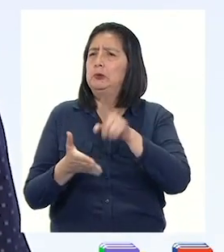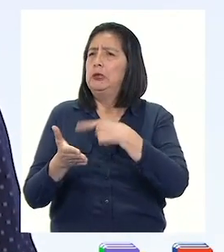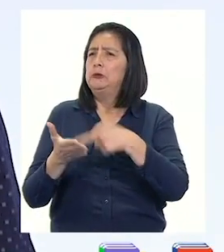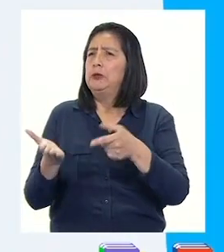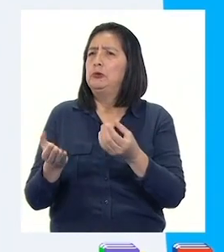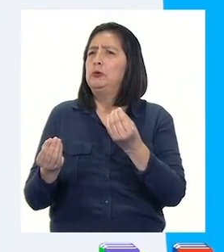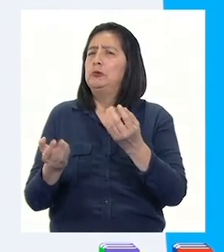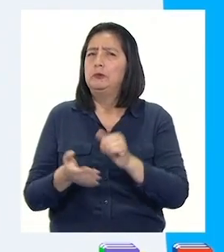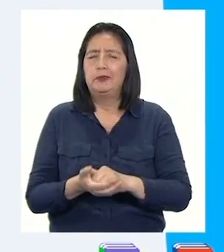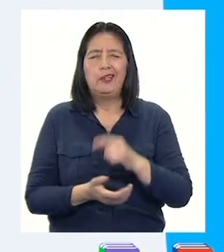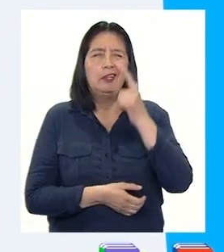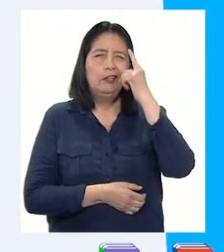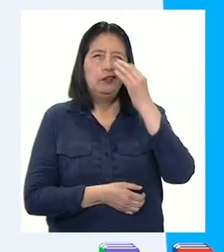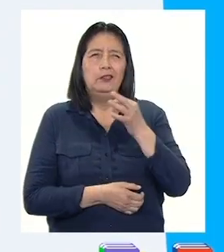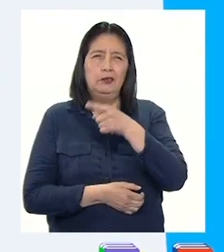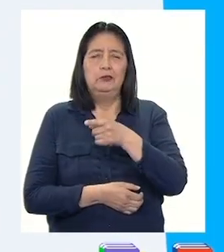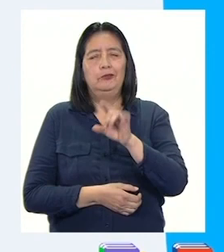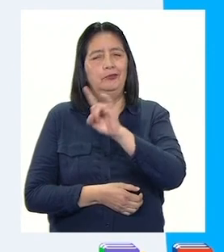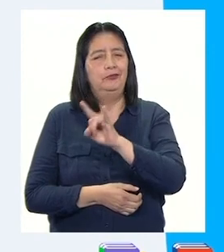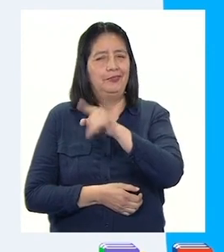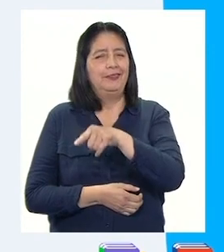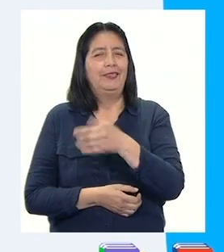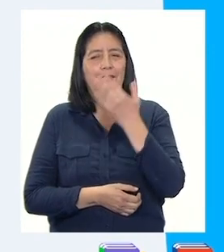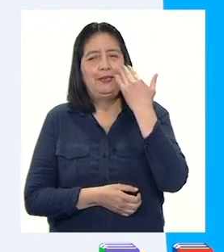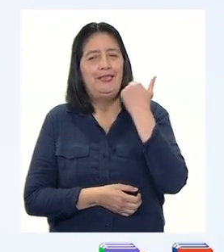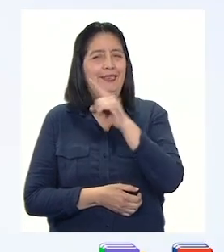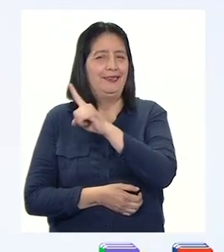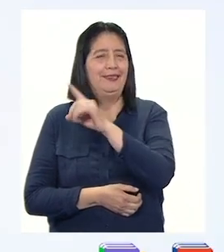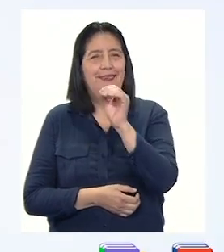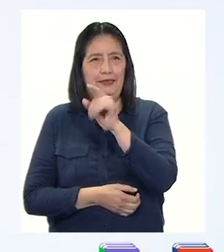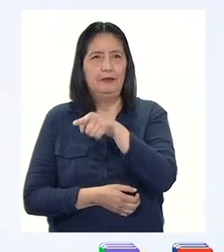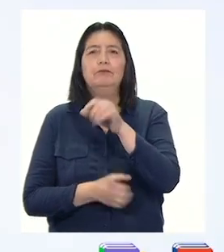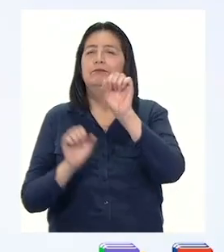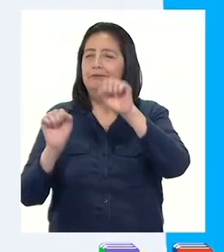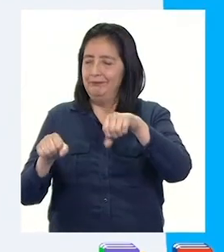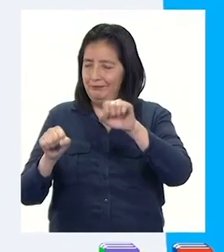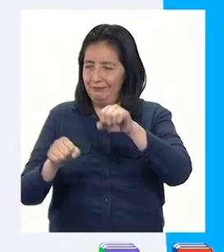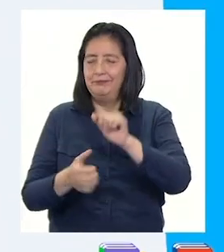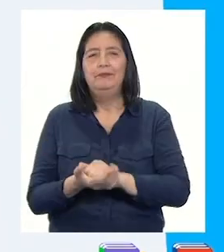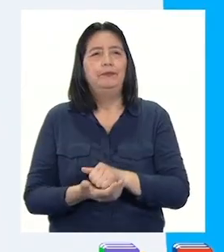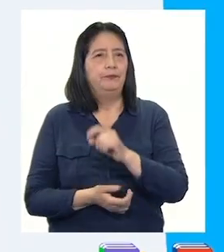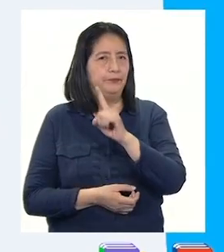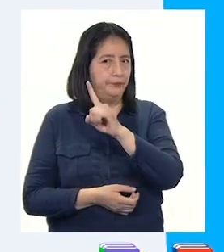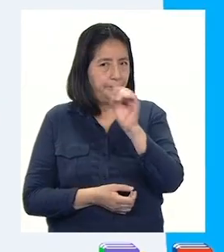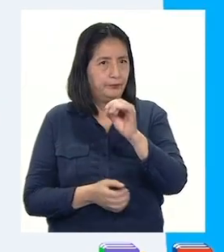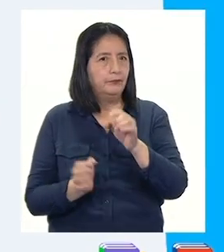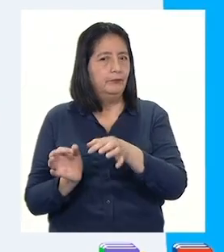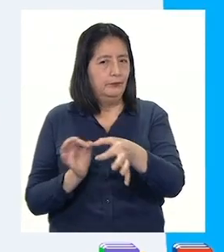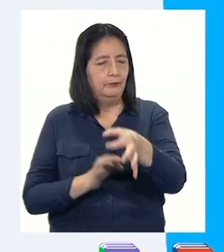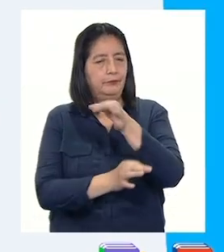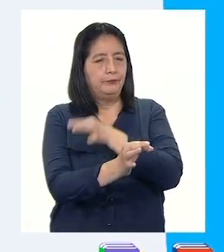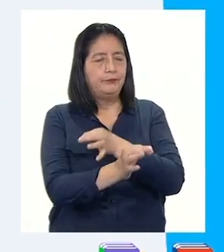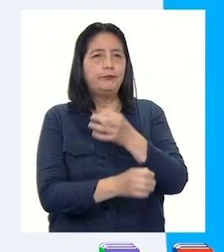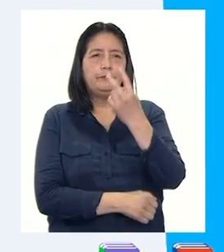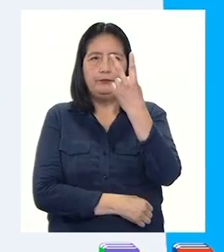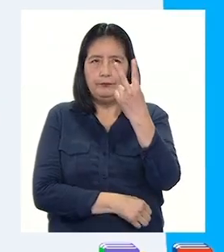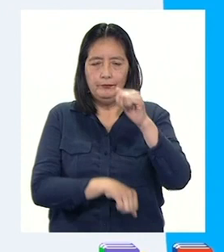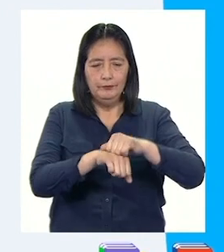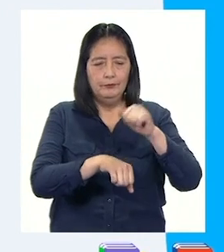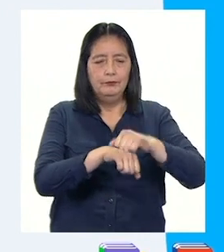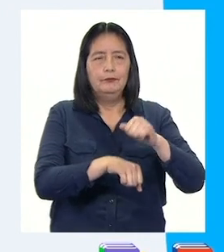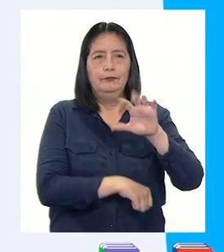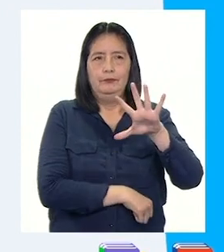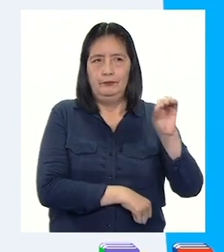anulamos? Creo que podríamos usar la piedrita blanca del 100. Así es. podemos reemplazarla por dos piedritas